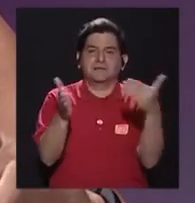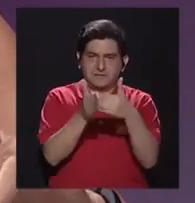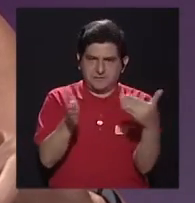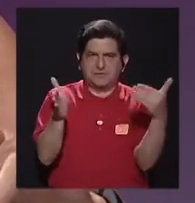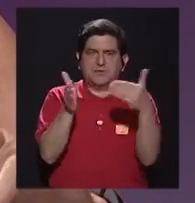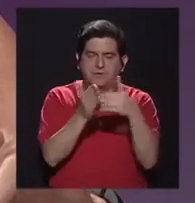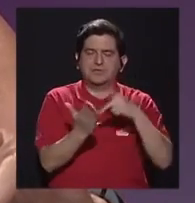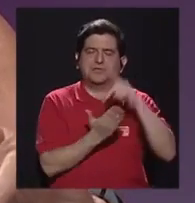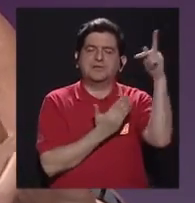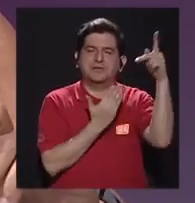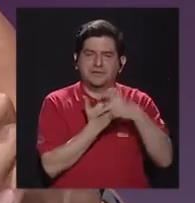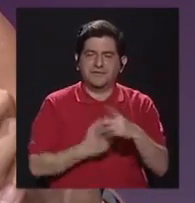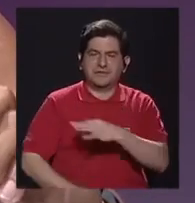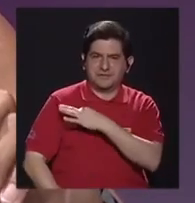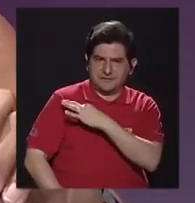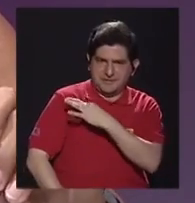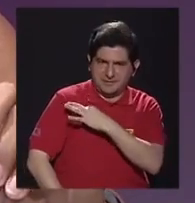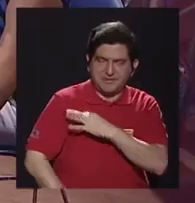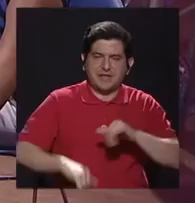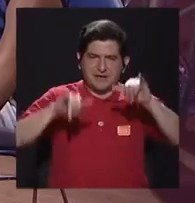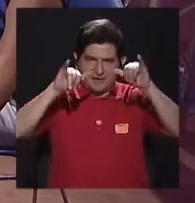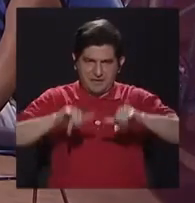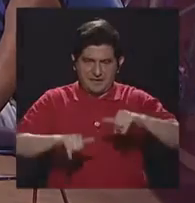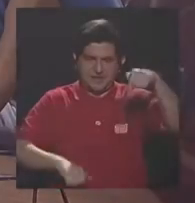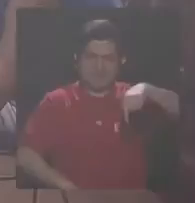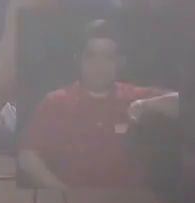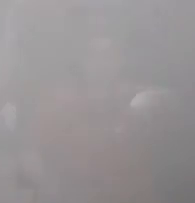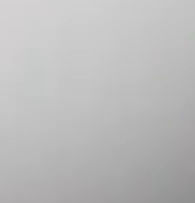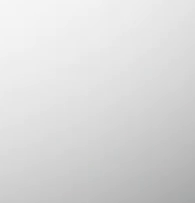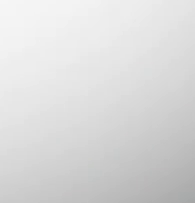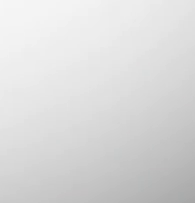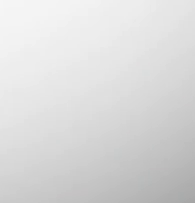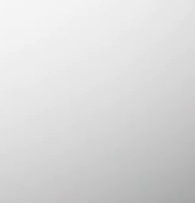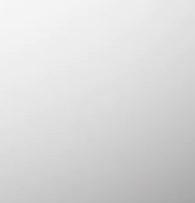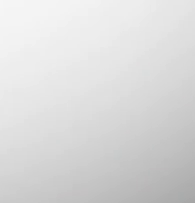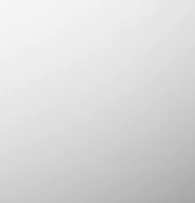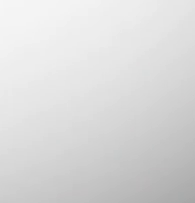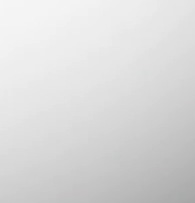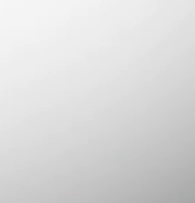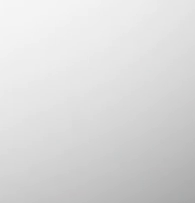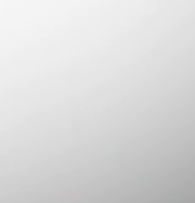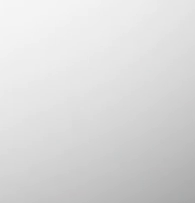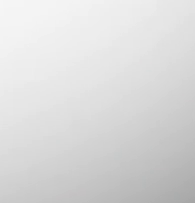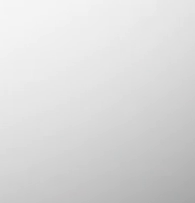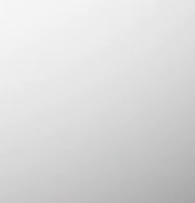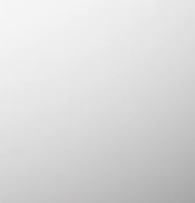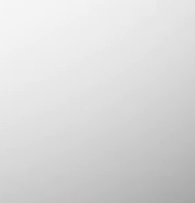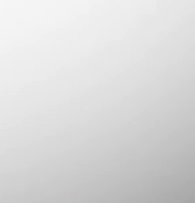nuevamente con nuestro programa. Le invitamos a quedarse en Canal UCR TV Consentido.